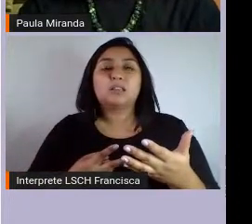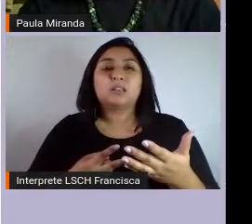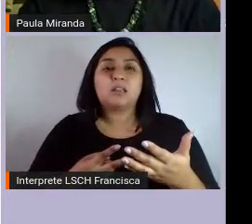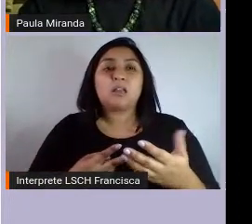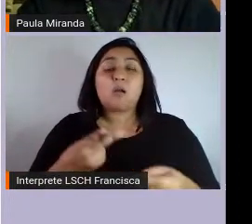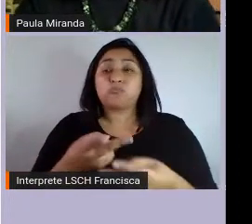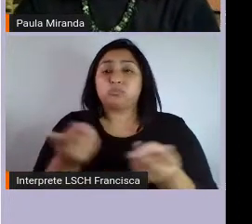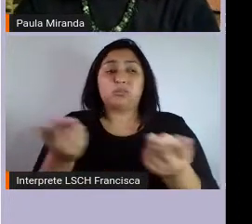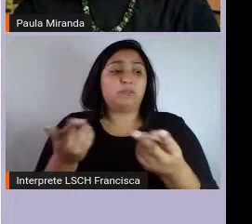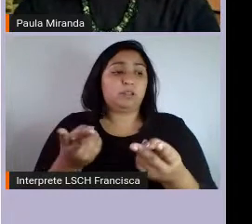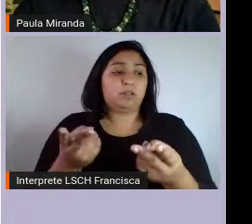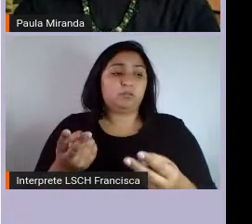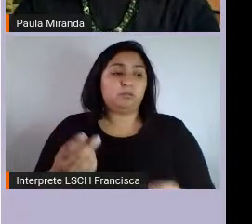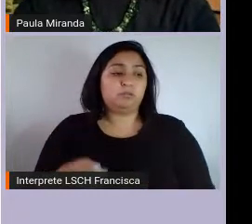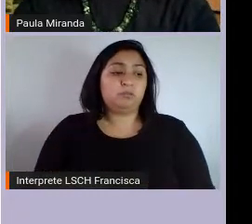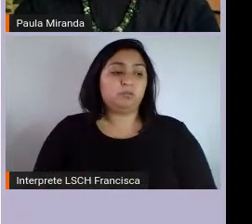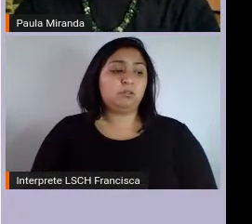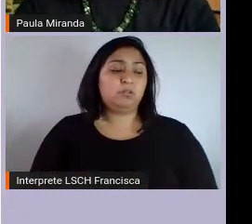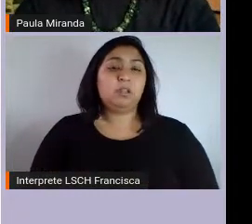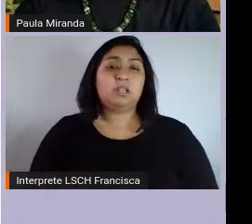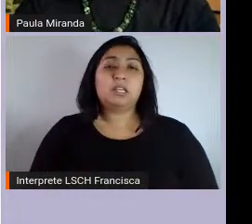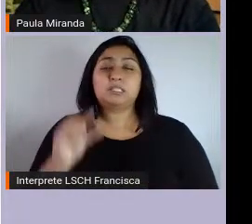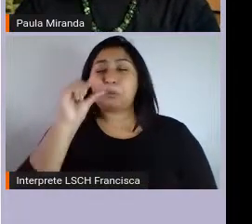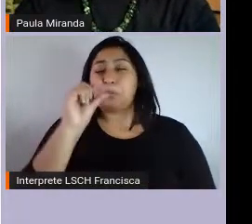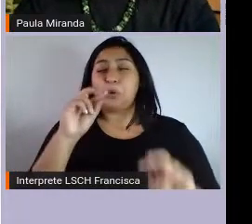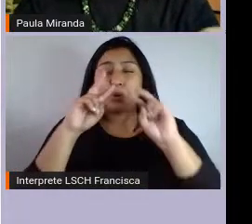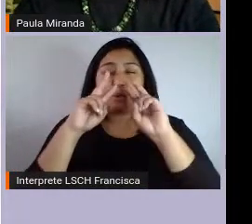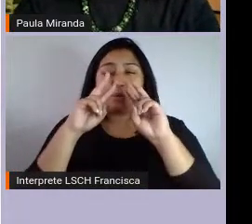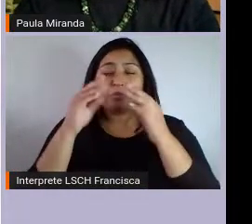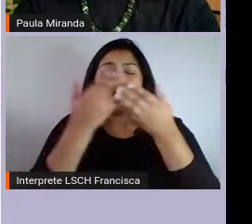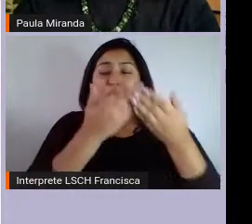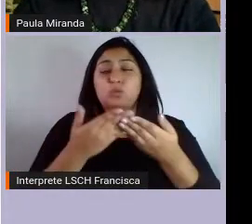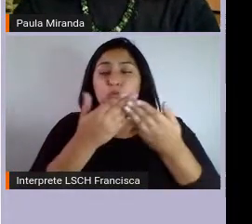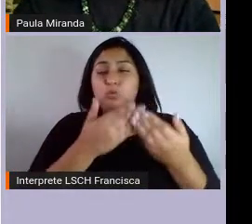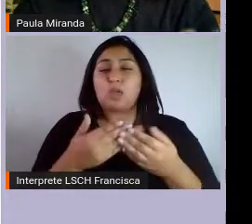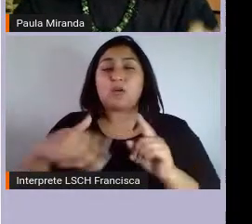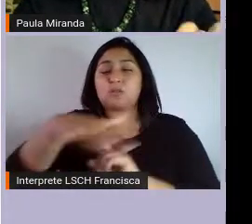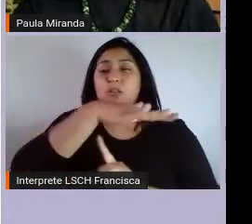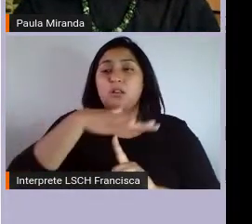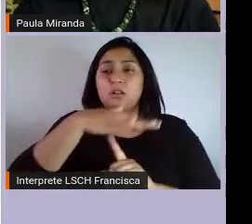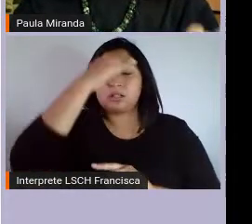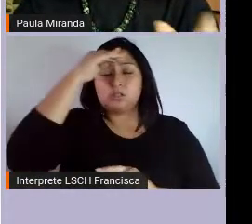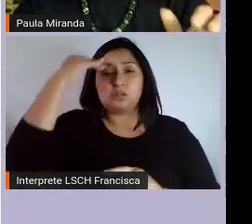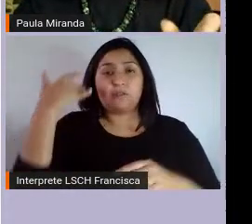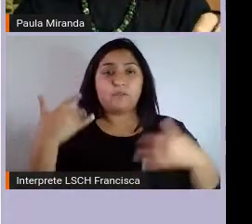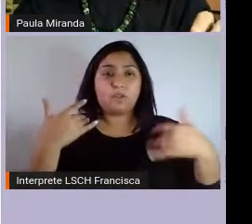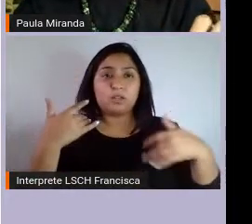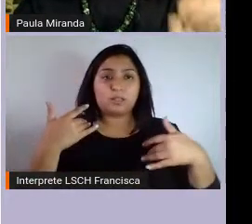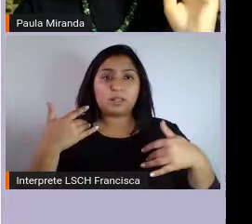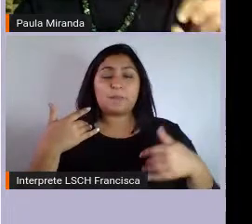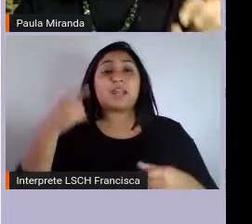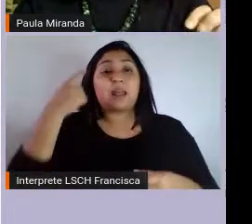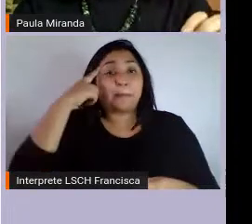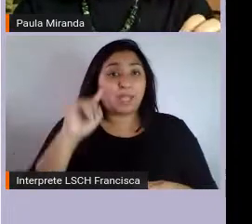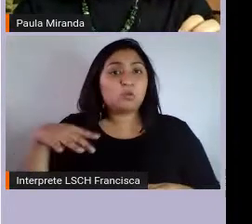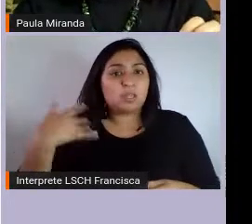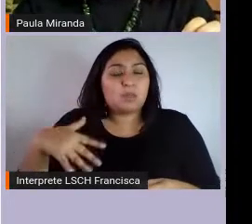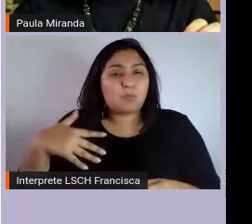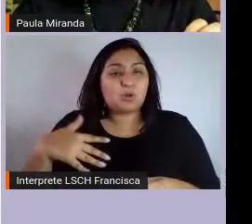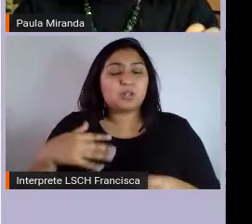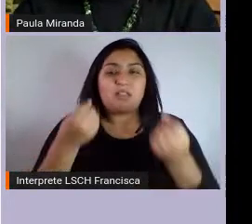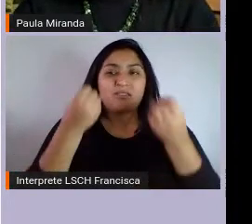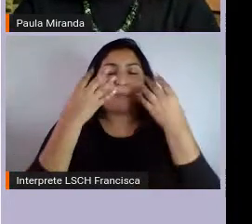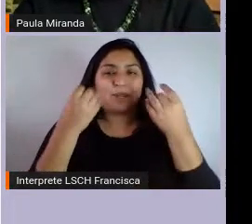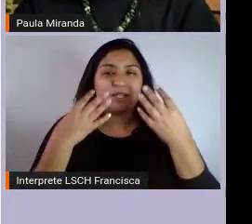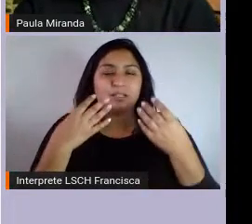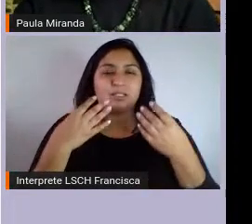paso, eso ha sido muy poco estudiado en el caso de Violeta Parra, pero un momento bien importante de mucha aprendizaje de parte de